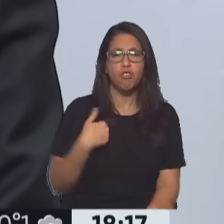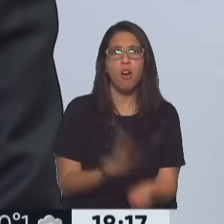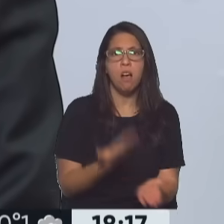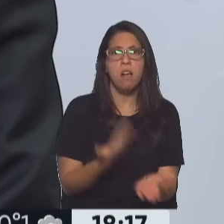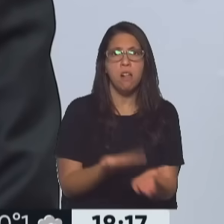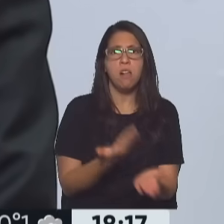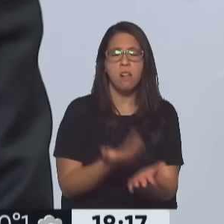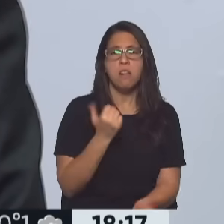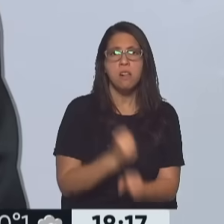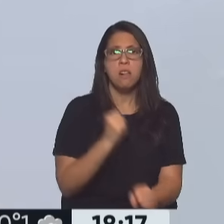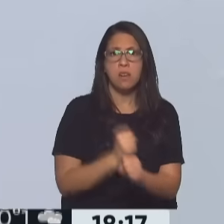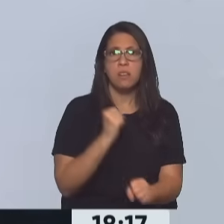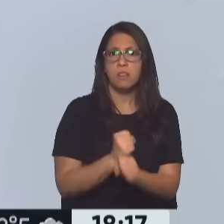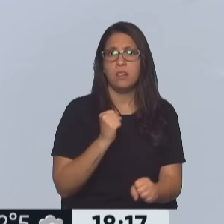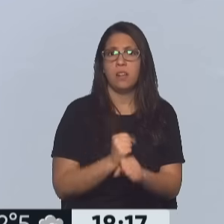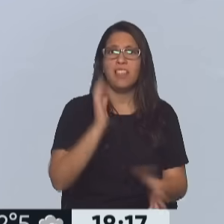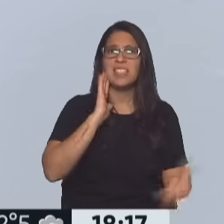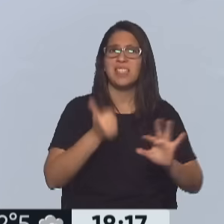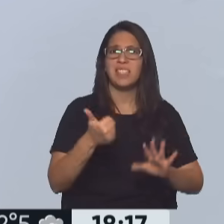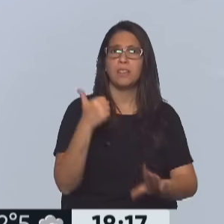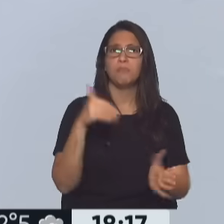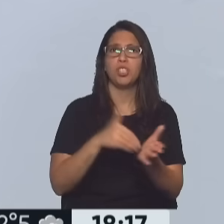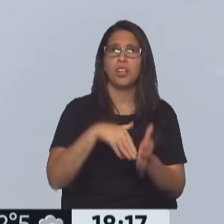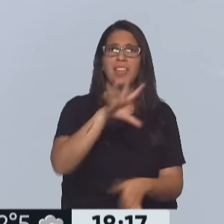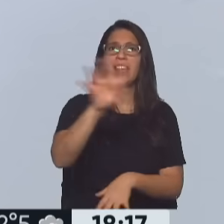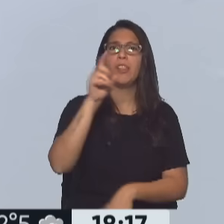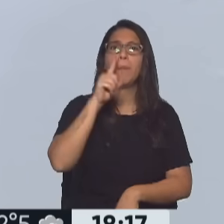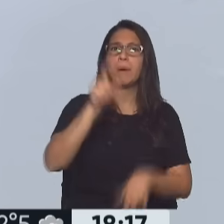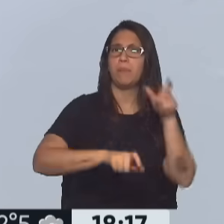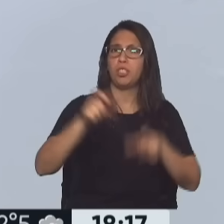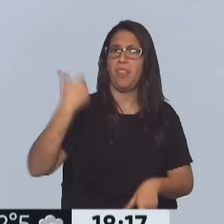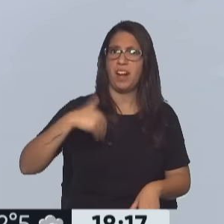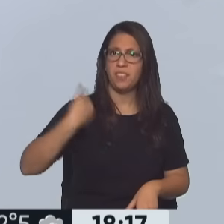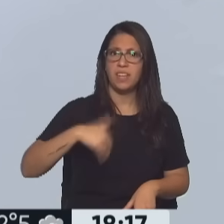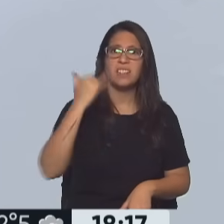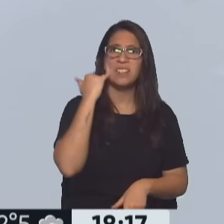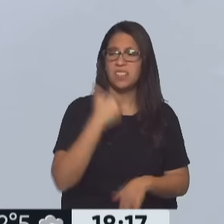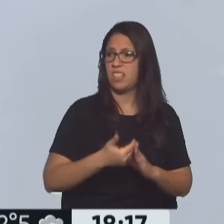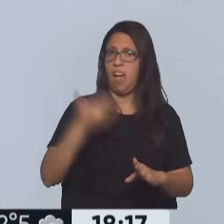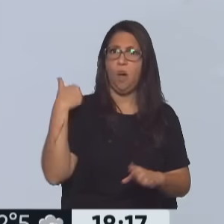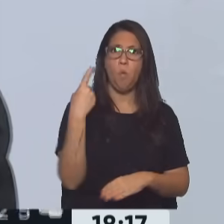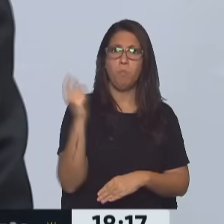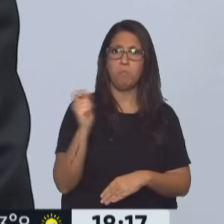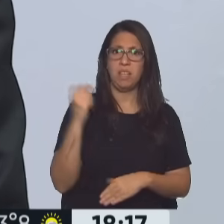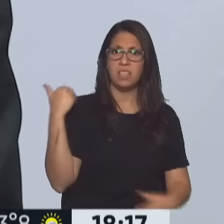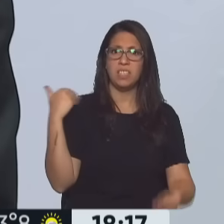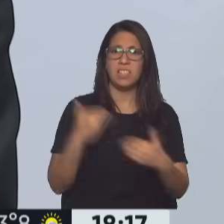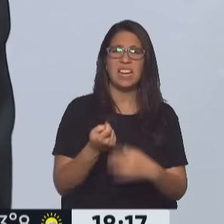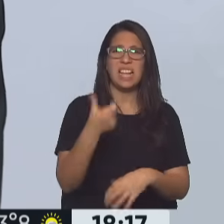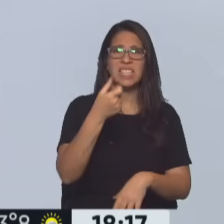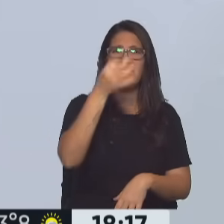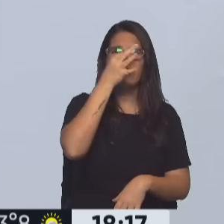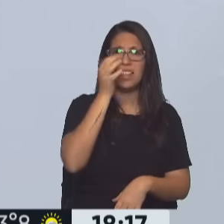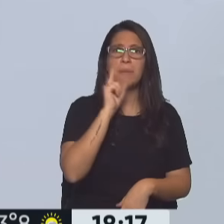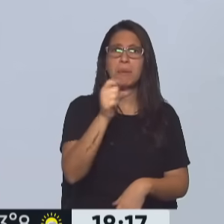planteando. 16 millones y medio de argentinos recibieron en el último mes casi 20 mil